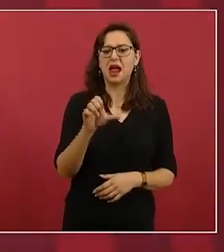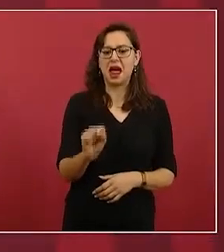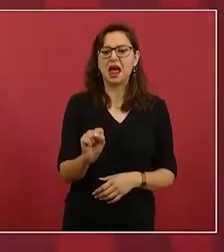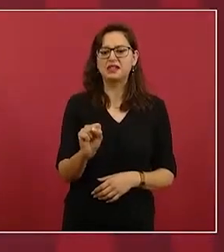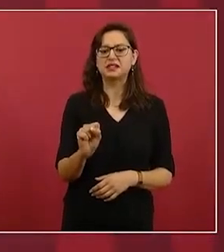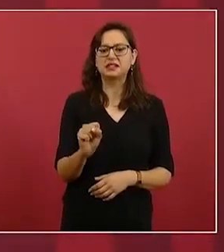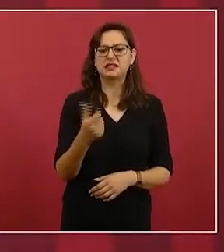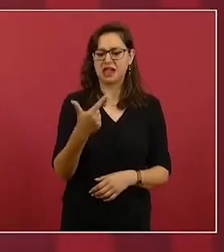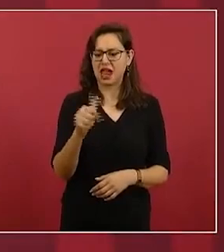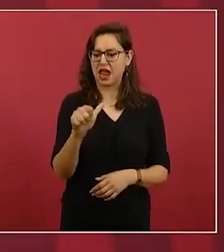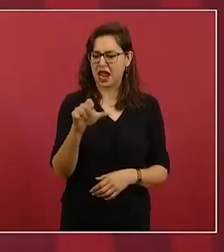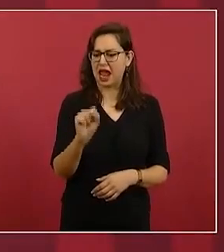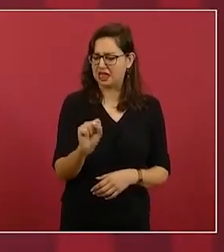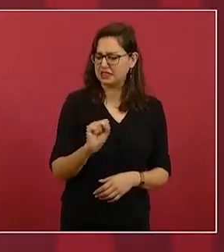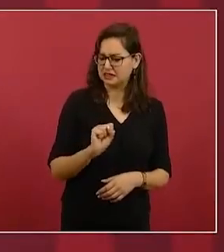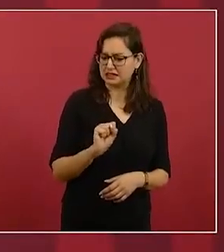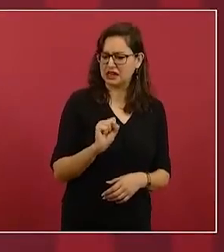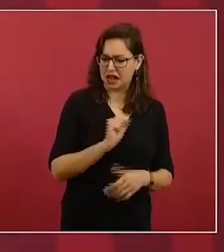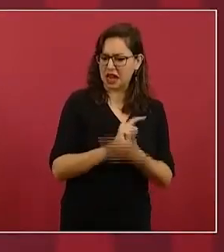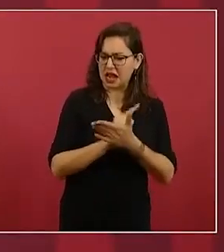O sea, se consideró